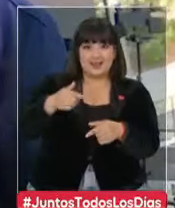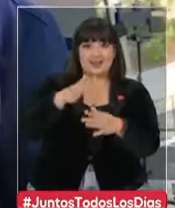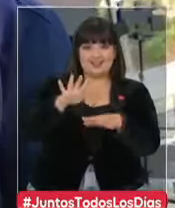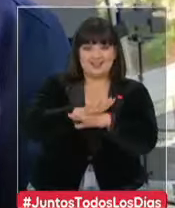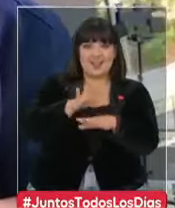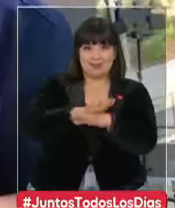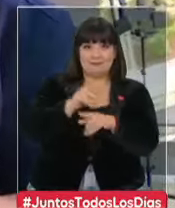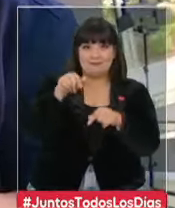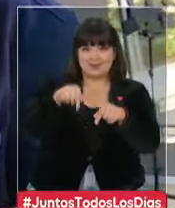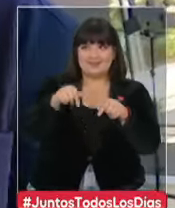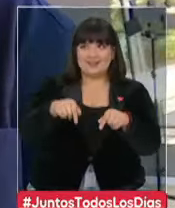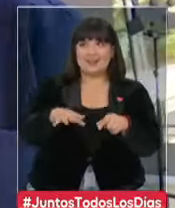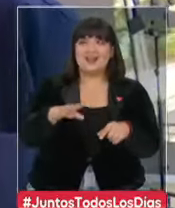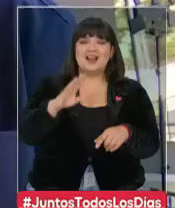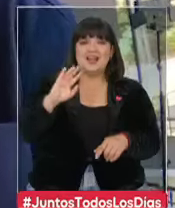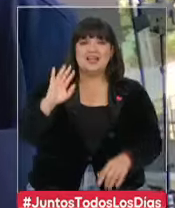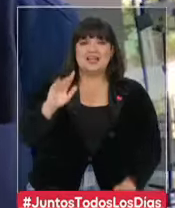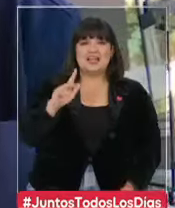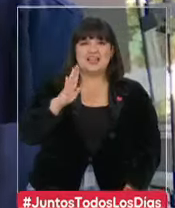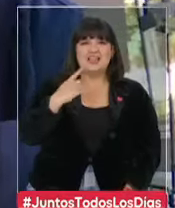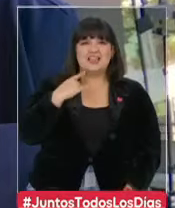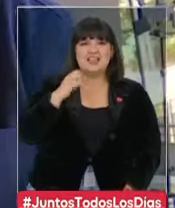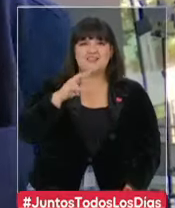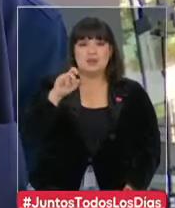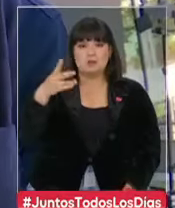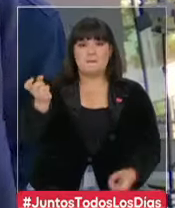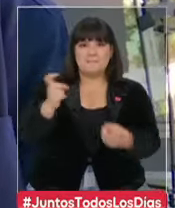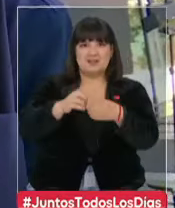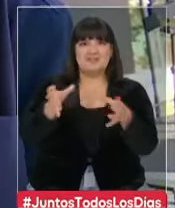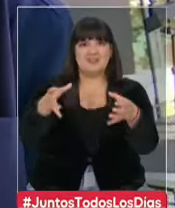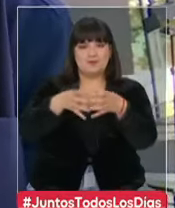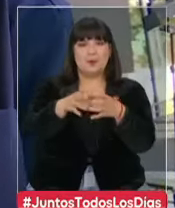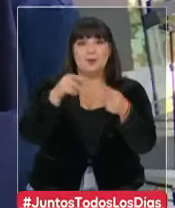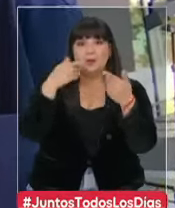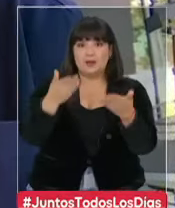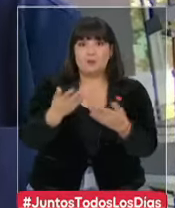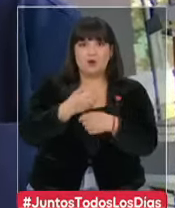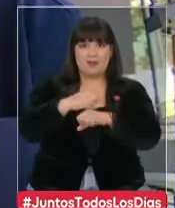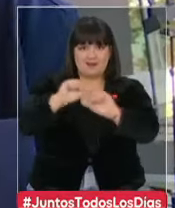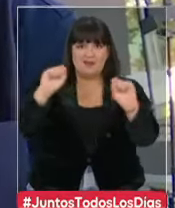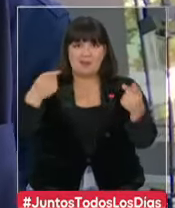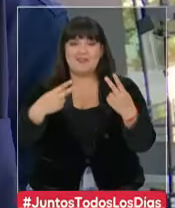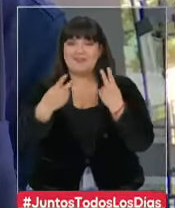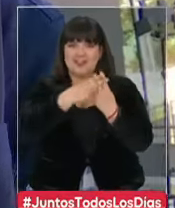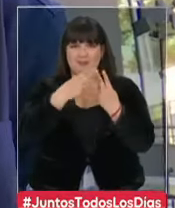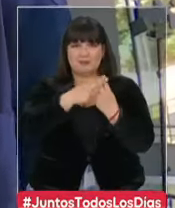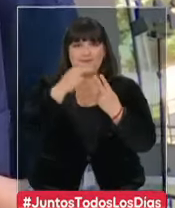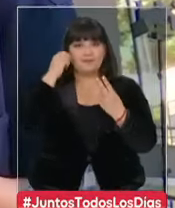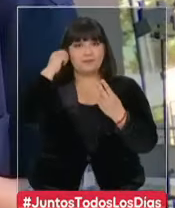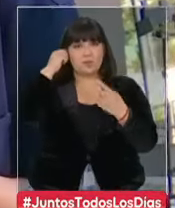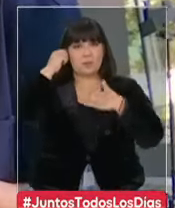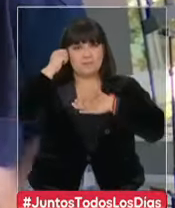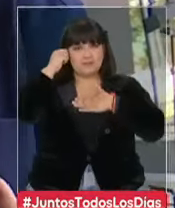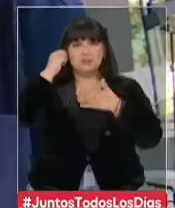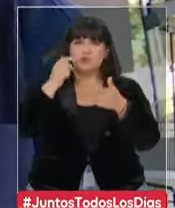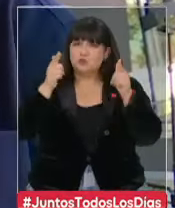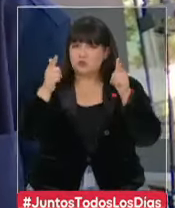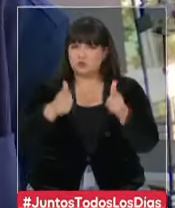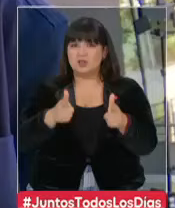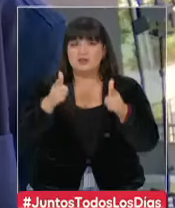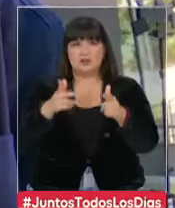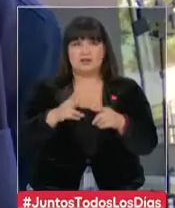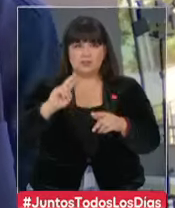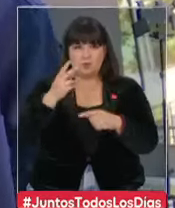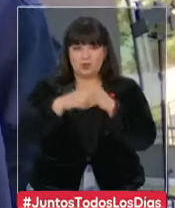Quinta Vergara. Estamos súper contentas, obviamente motivadas. Somos parte de este equipo ganador de la Teletón y me siento muy afortunada. Y es segundo año,